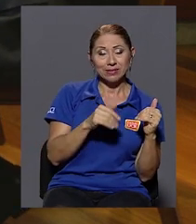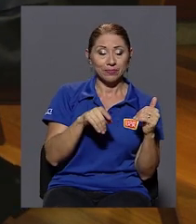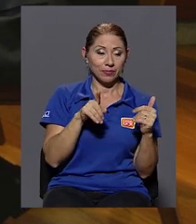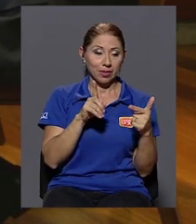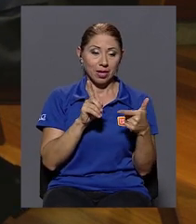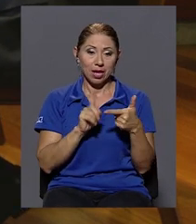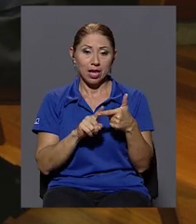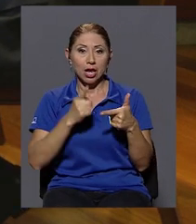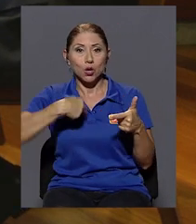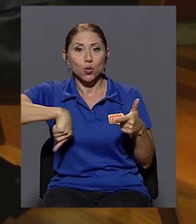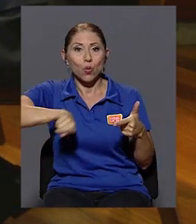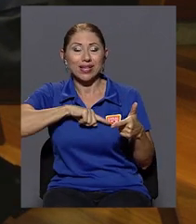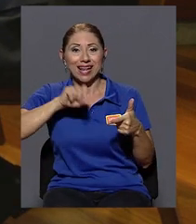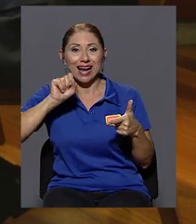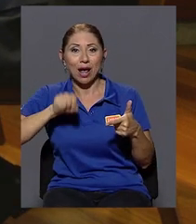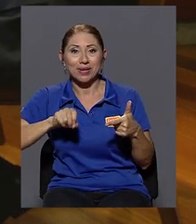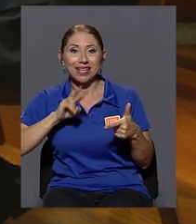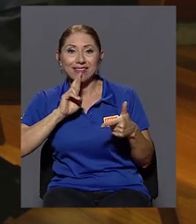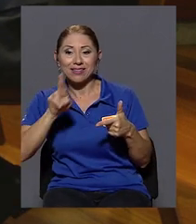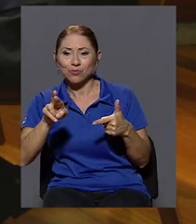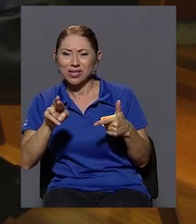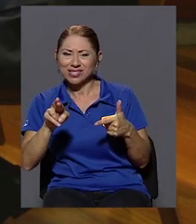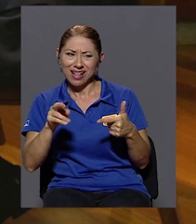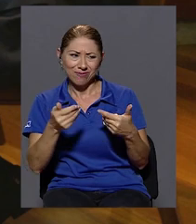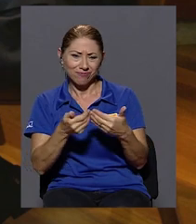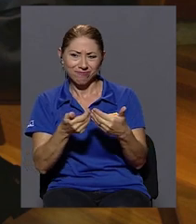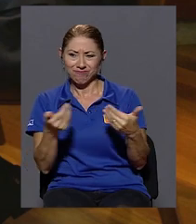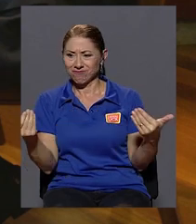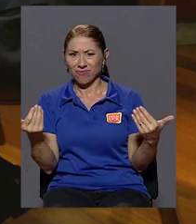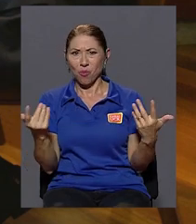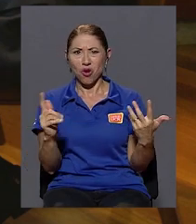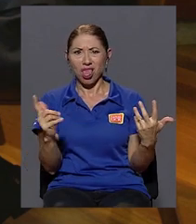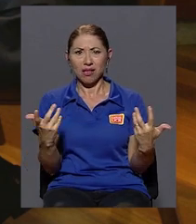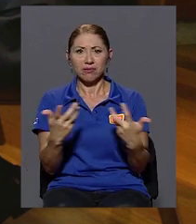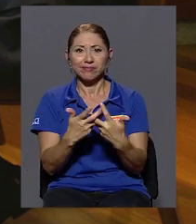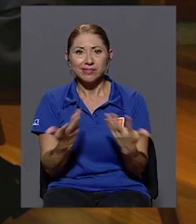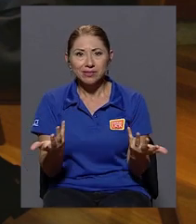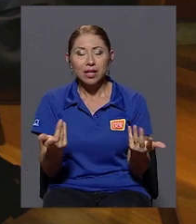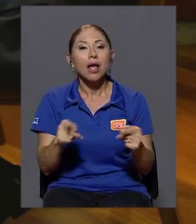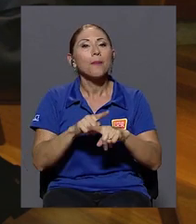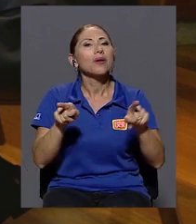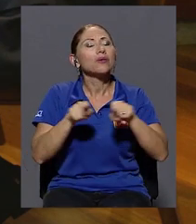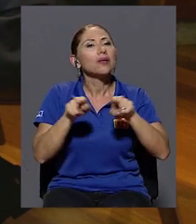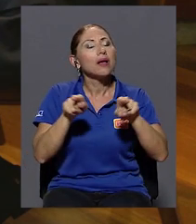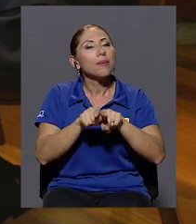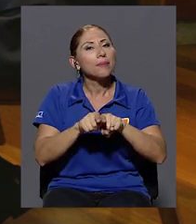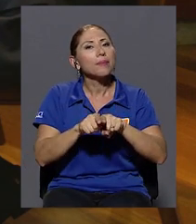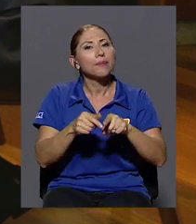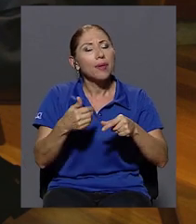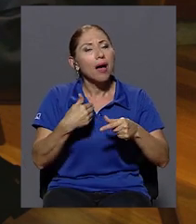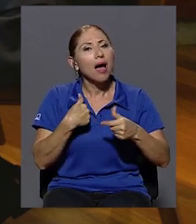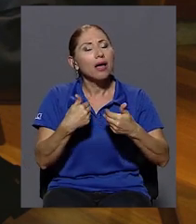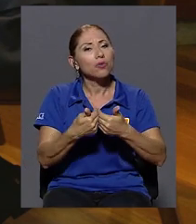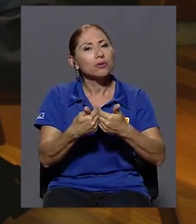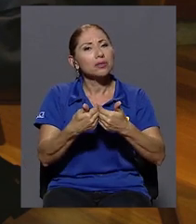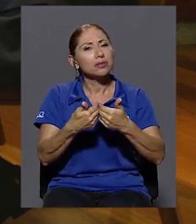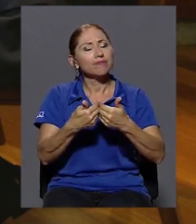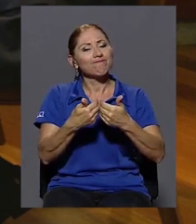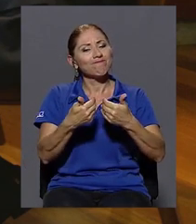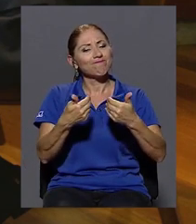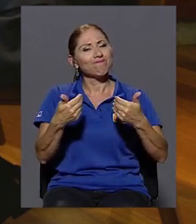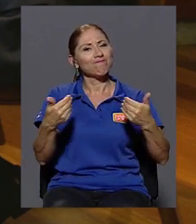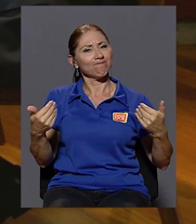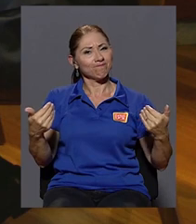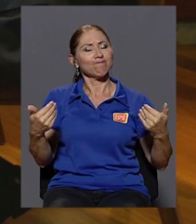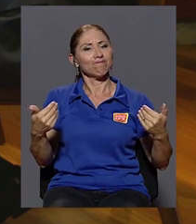nuestra capacidad de respuesta, pero por otro lado también un distanciamiento